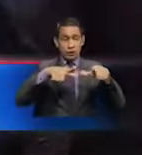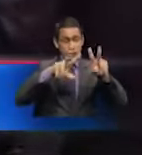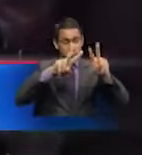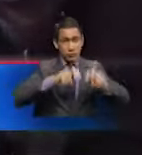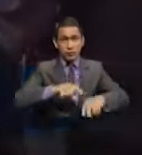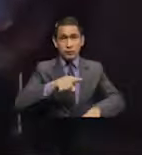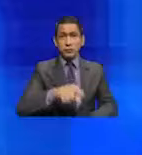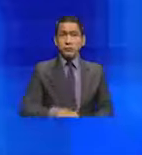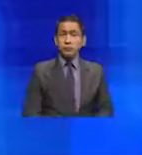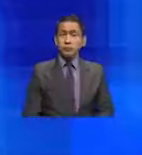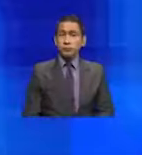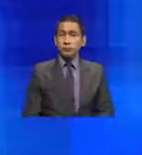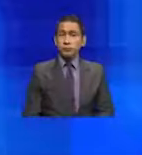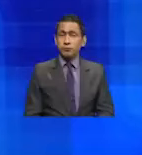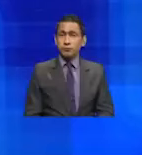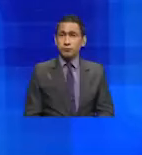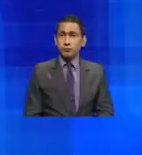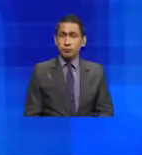Televisión.